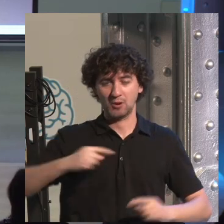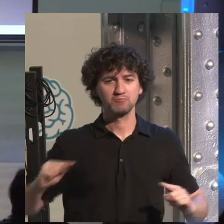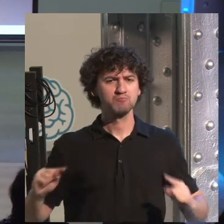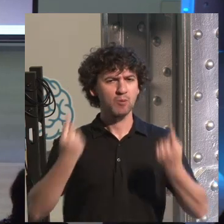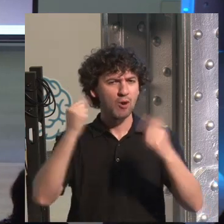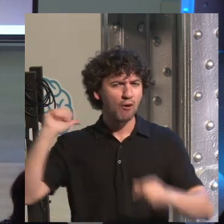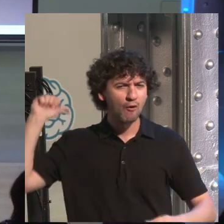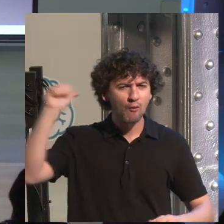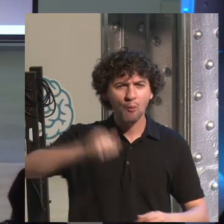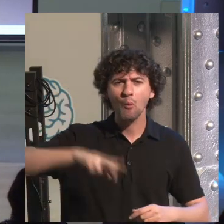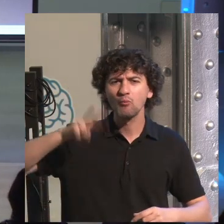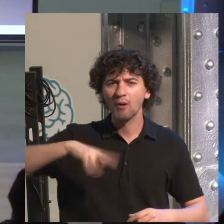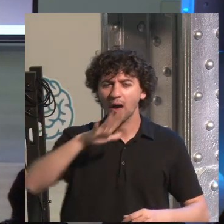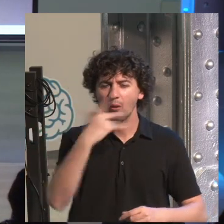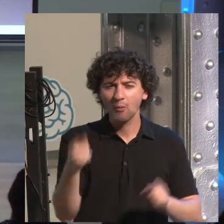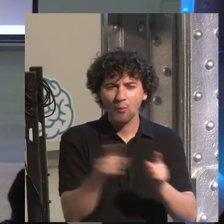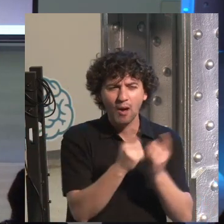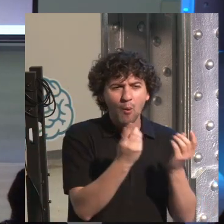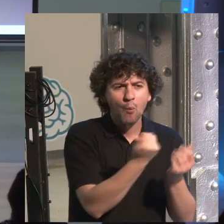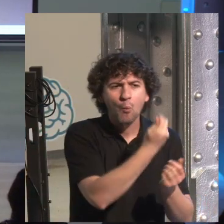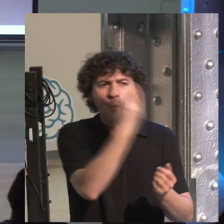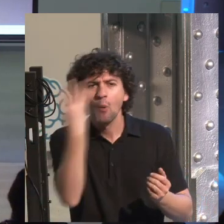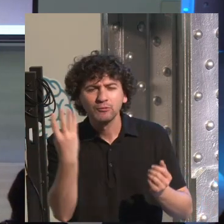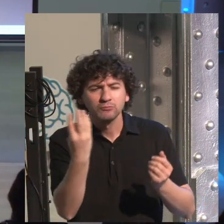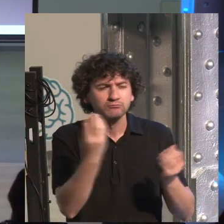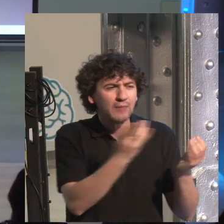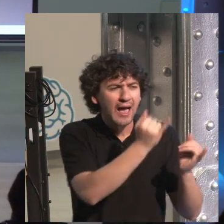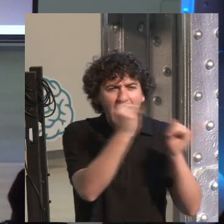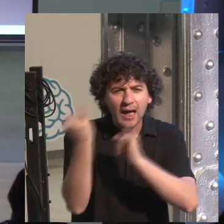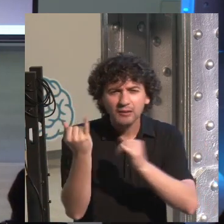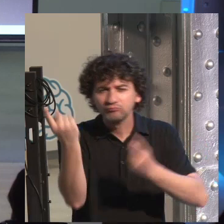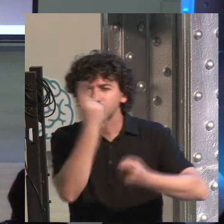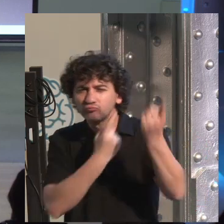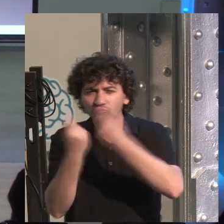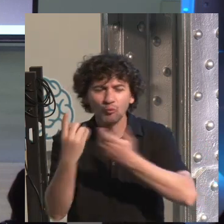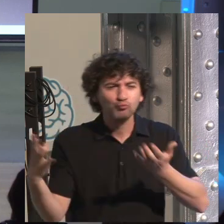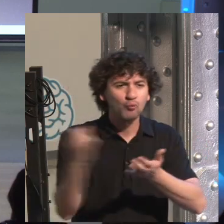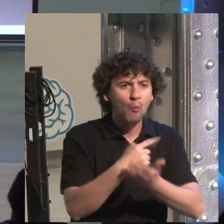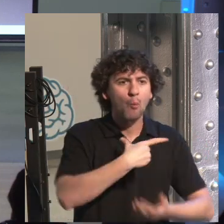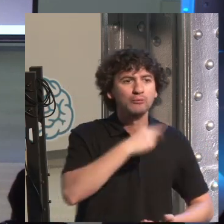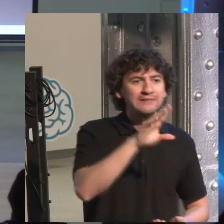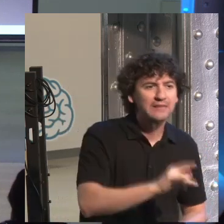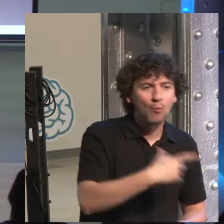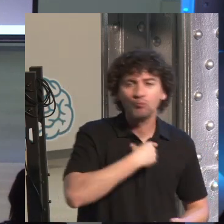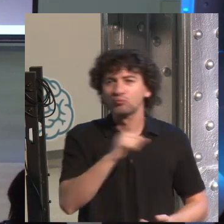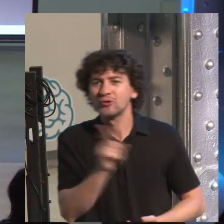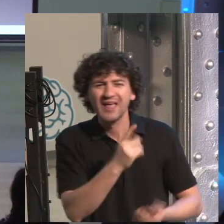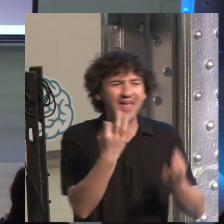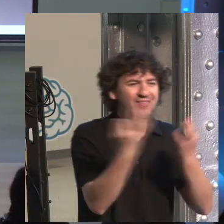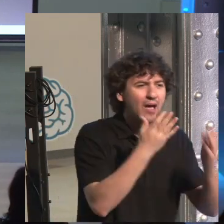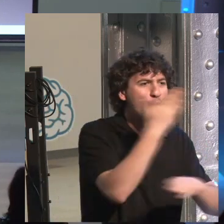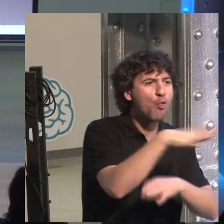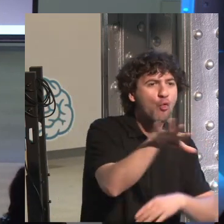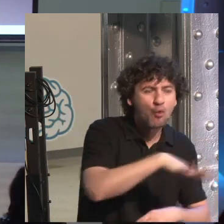somos capaces de tener datos cuantitativos de qué hacemos, de dónde vamos, de qué es lo que nos gusta, lo que no nos gusta, de cómo